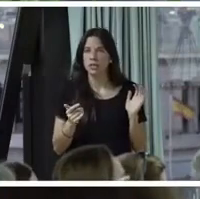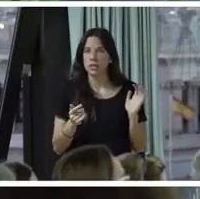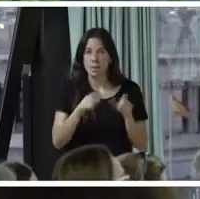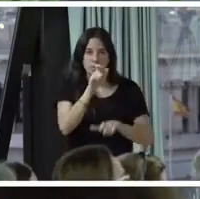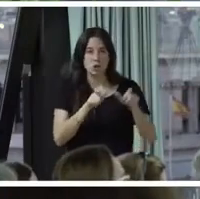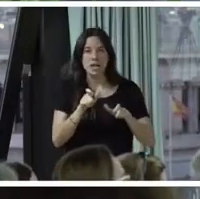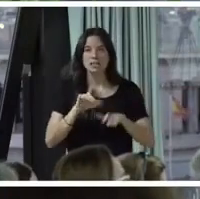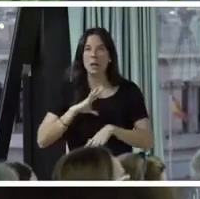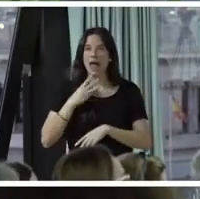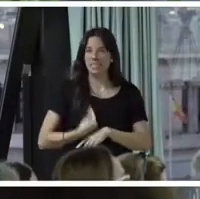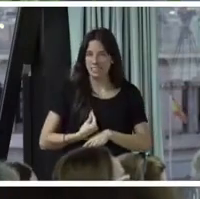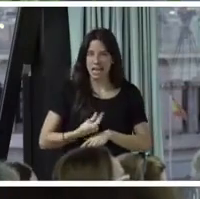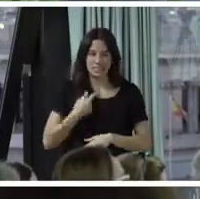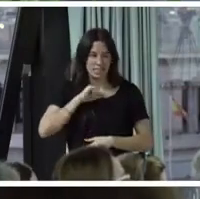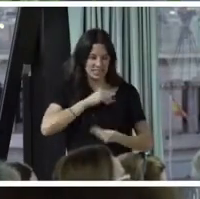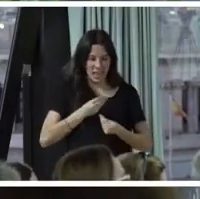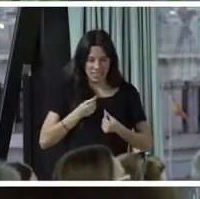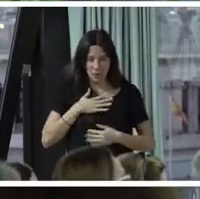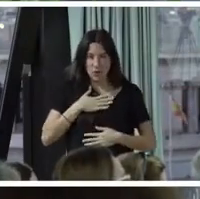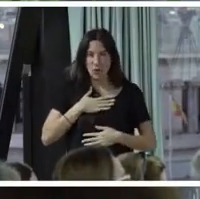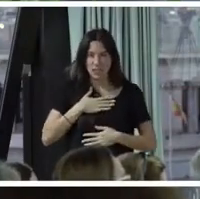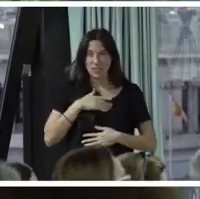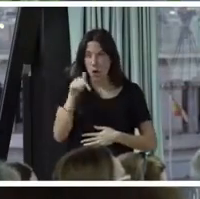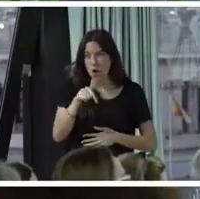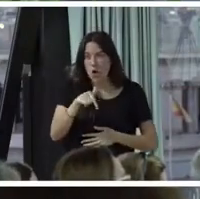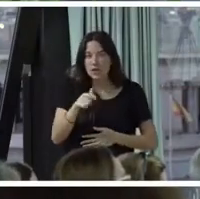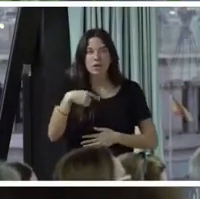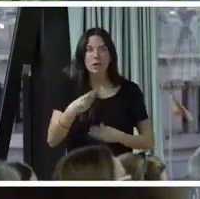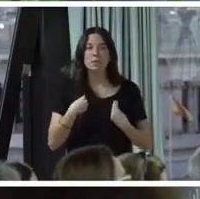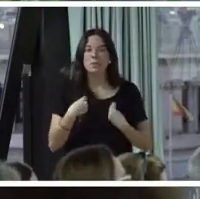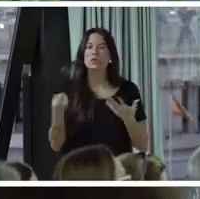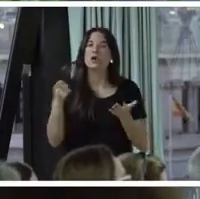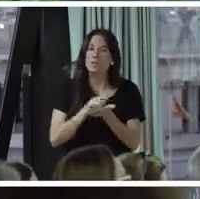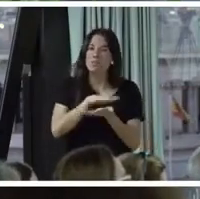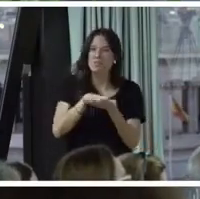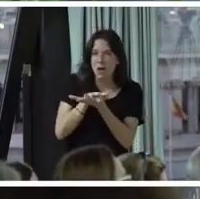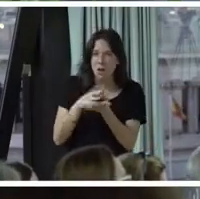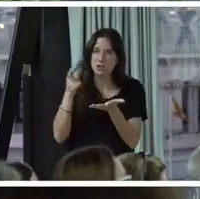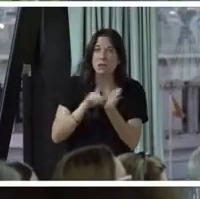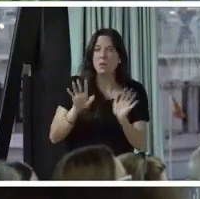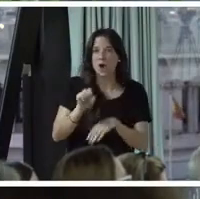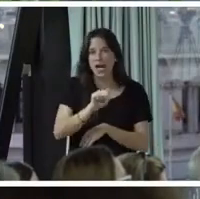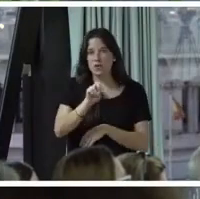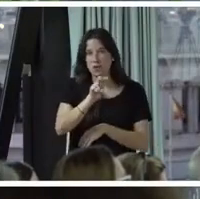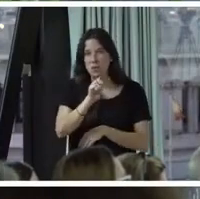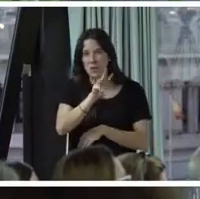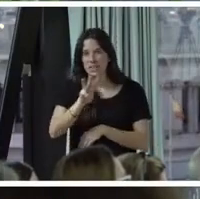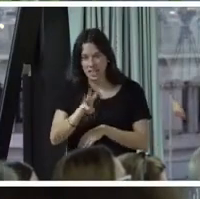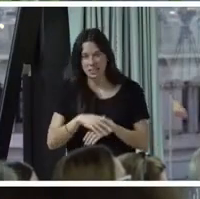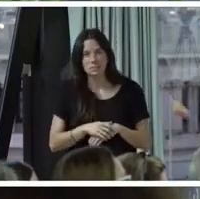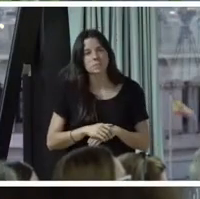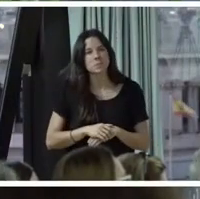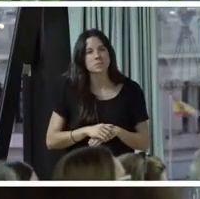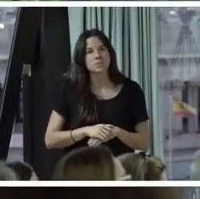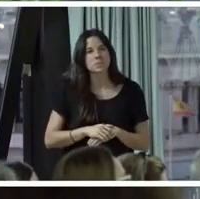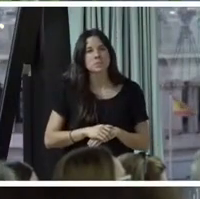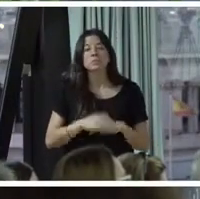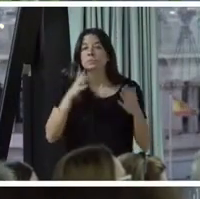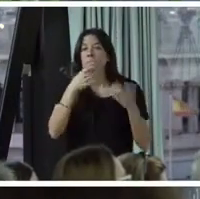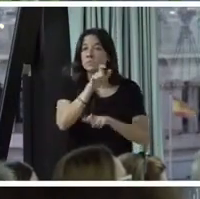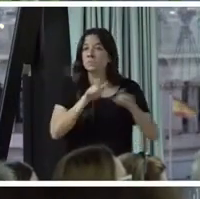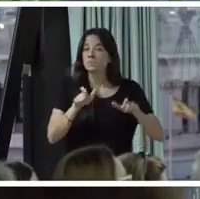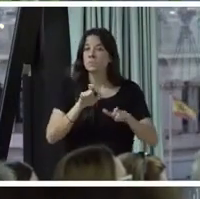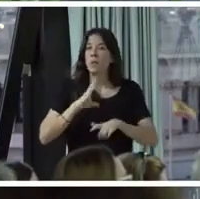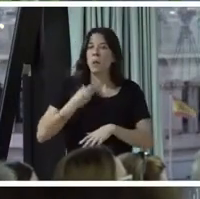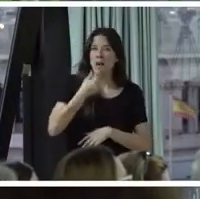pueblo palestino y así es la sensación que tenemos hoy una nueva naba pero en el año 2023 eh las palestinas